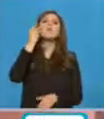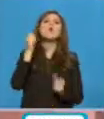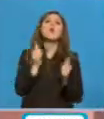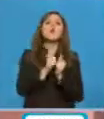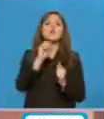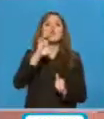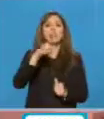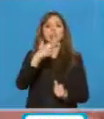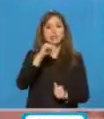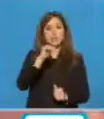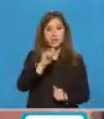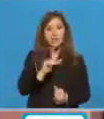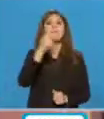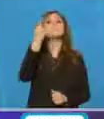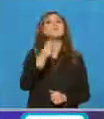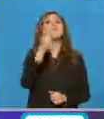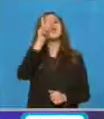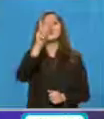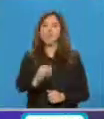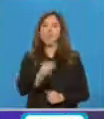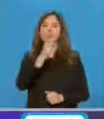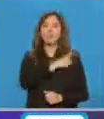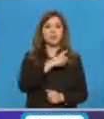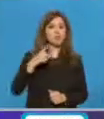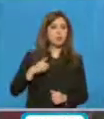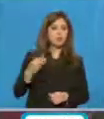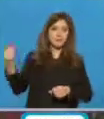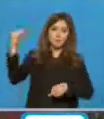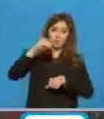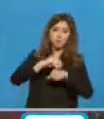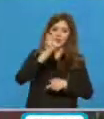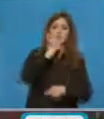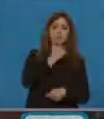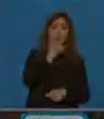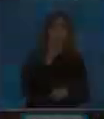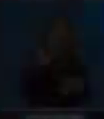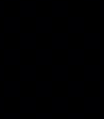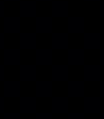Pero sin azúcar. Sin azúcar. O sea, la de horchata no entra aquí, señor. No. De modo.